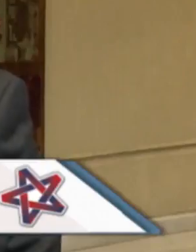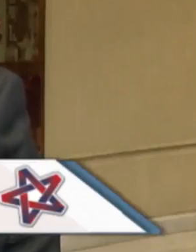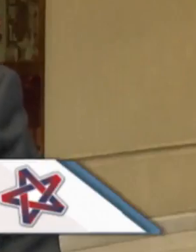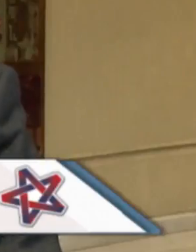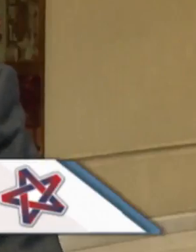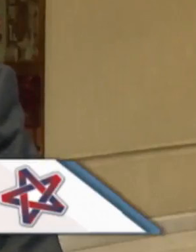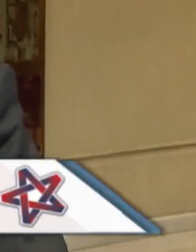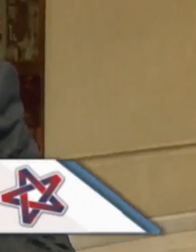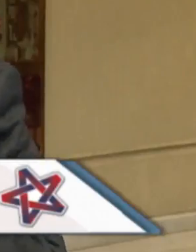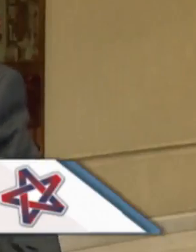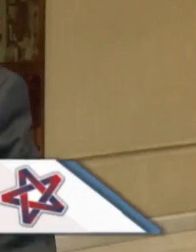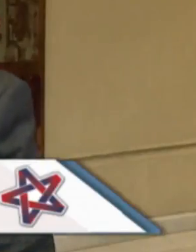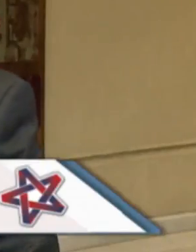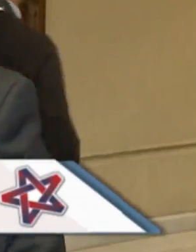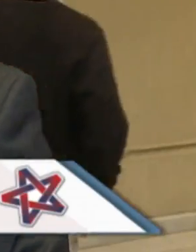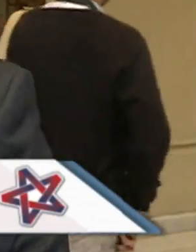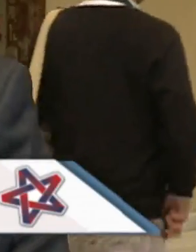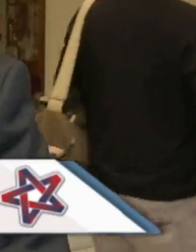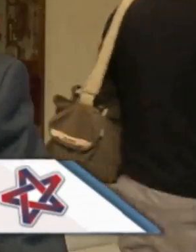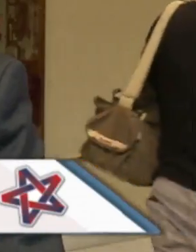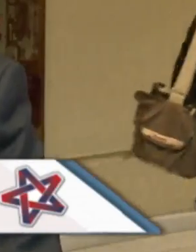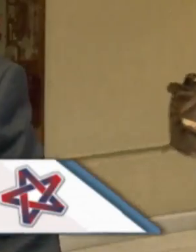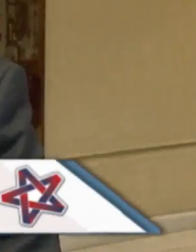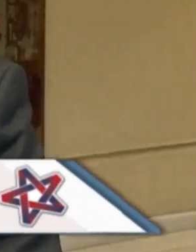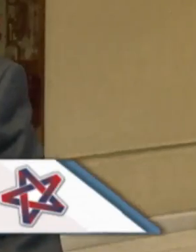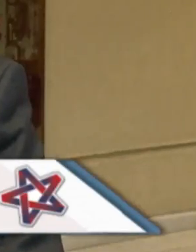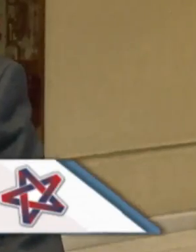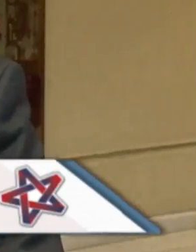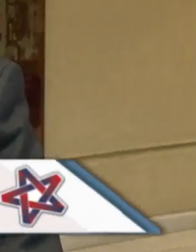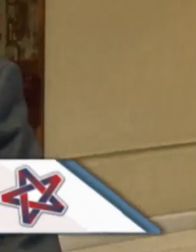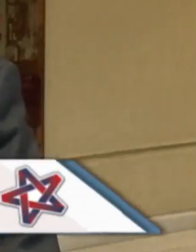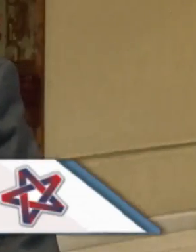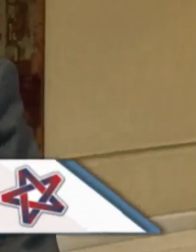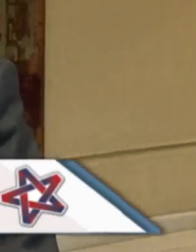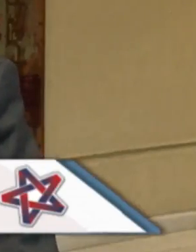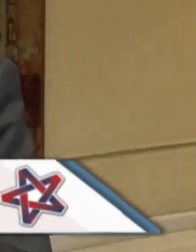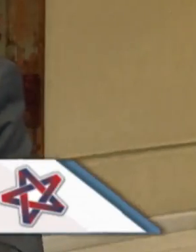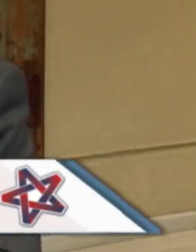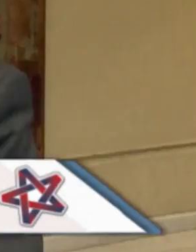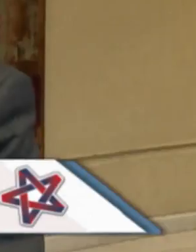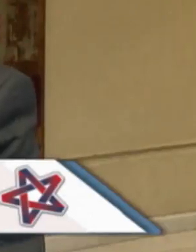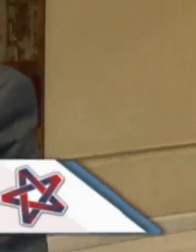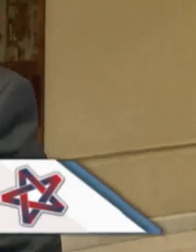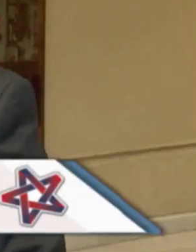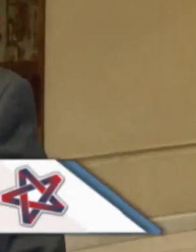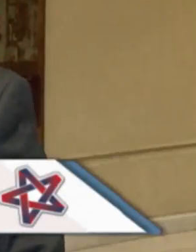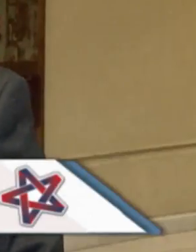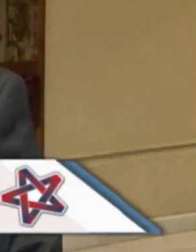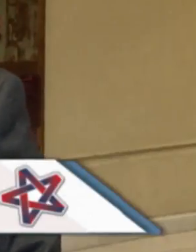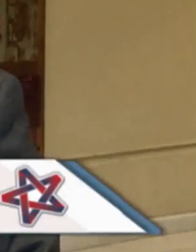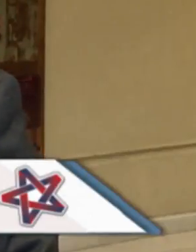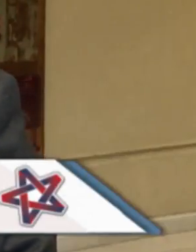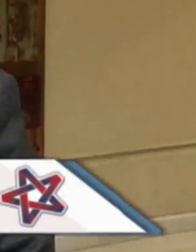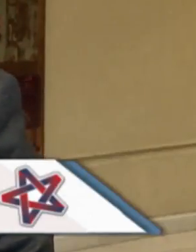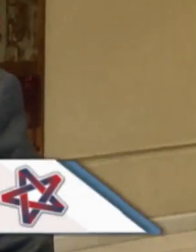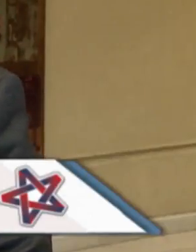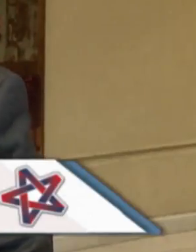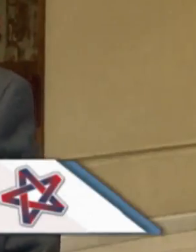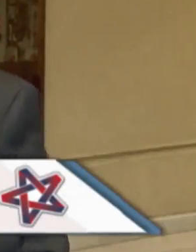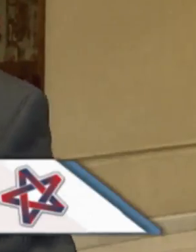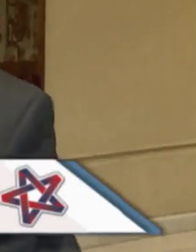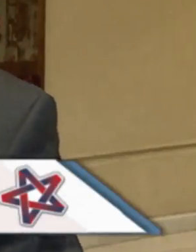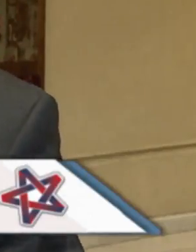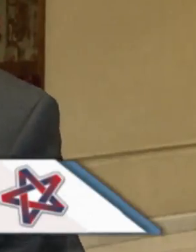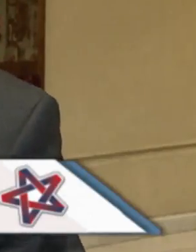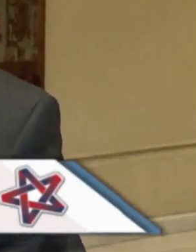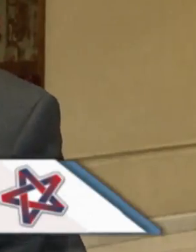permitir y van a tener que cobrar por minuto otro avance que es muy importante es que hoy día usted cuando va al estacionamiento si se